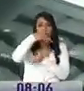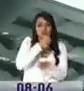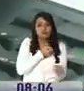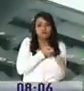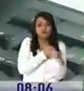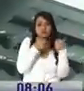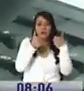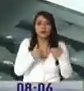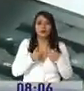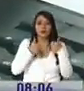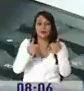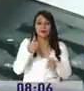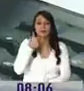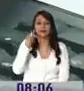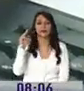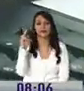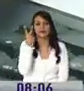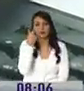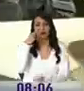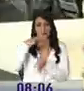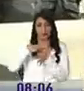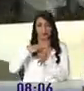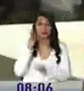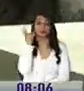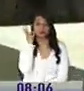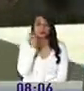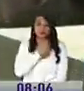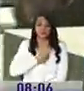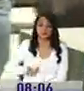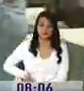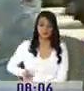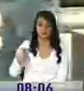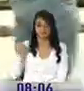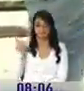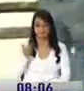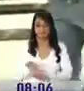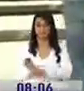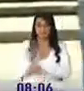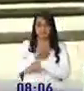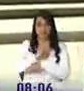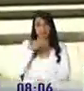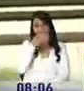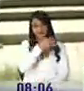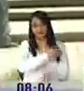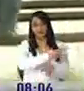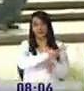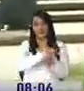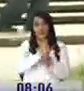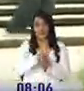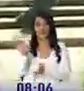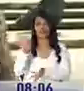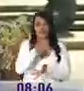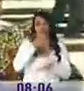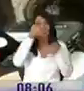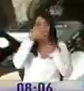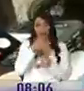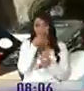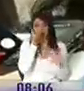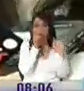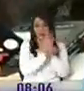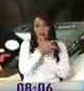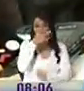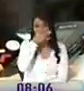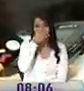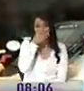en segunda vuelta electoral la presidenta encargada de la asamblea llegó hasta la fiscalía para presentar formalmente dencia una